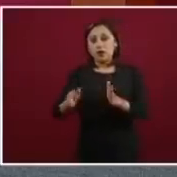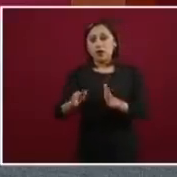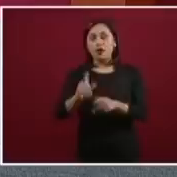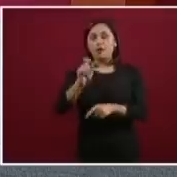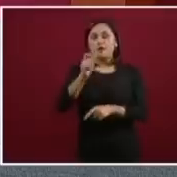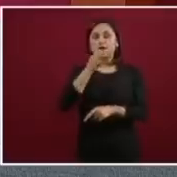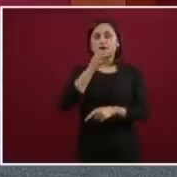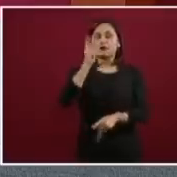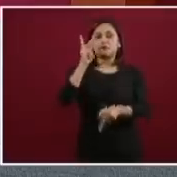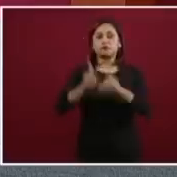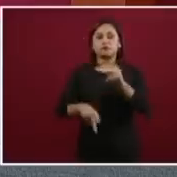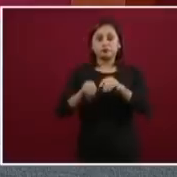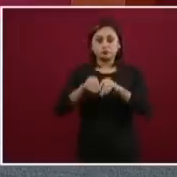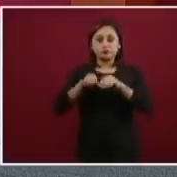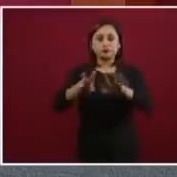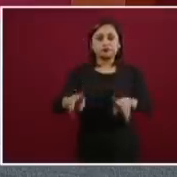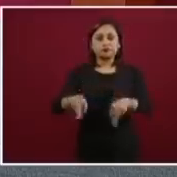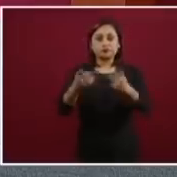entonces si